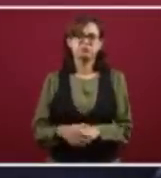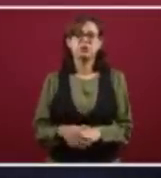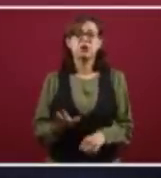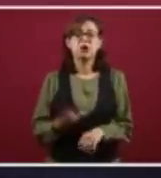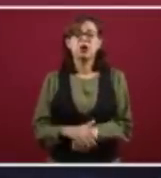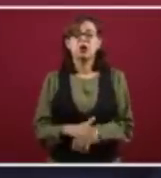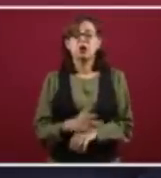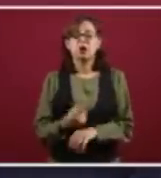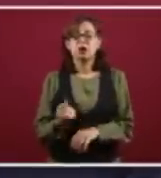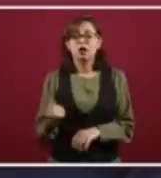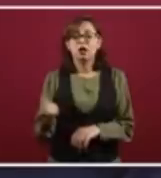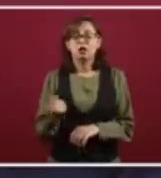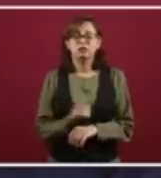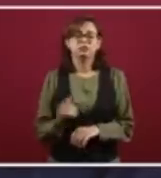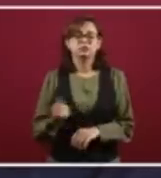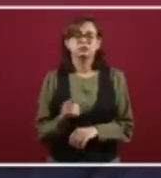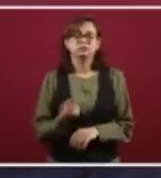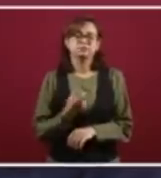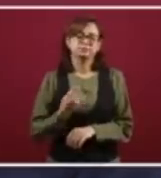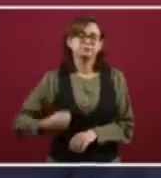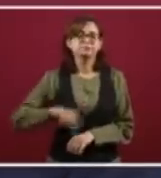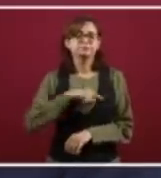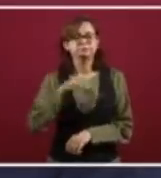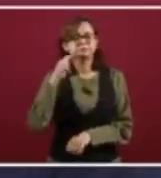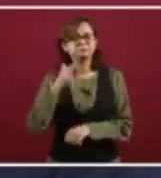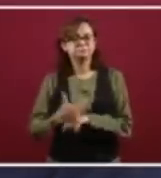porque es nuestra función,